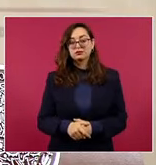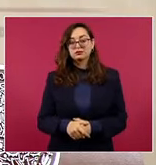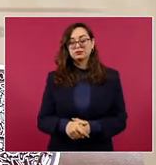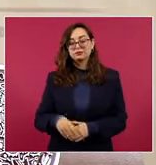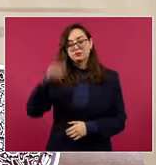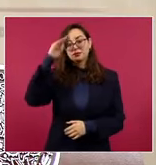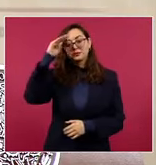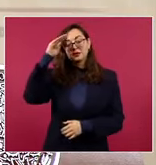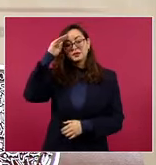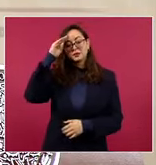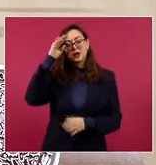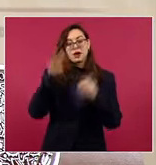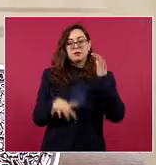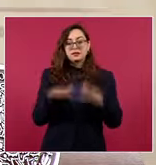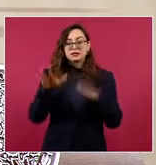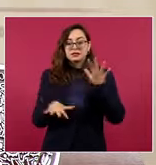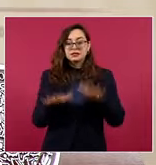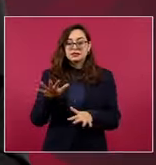optamos por irnos